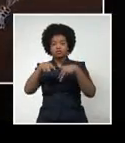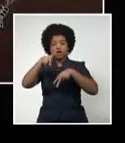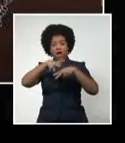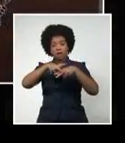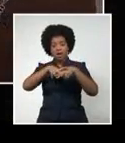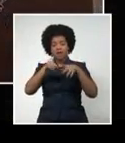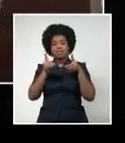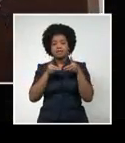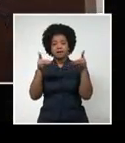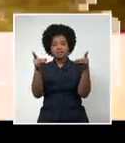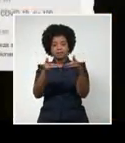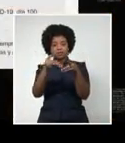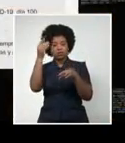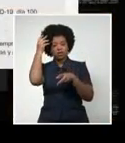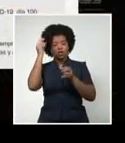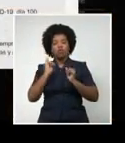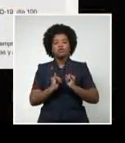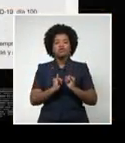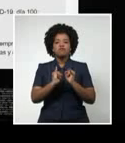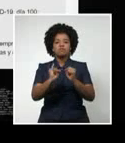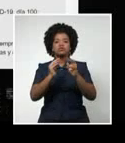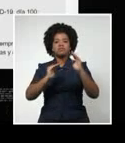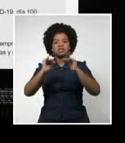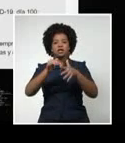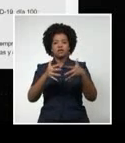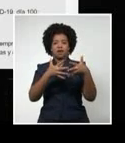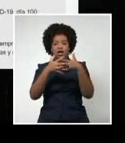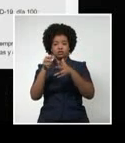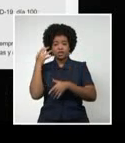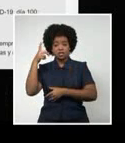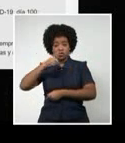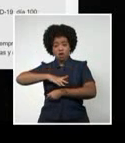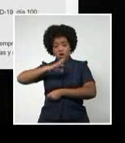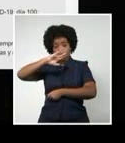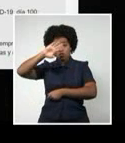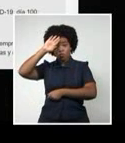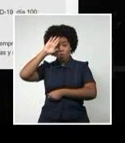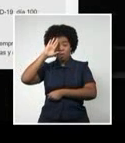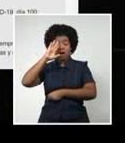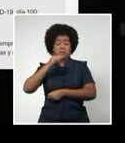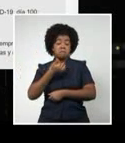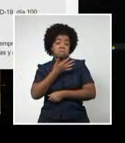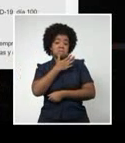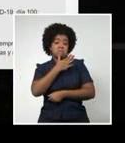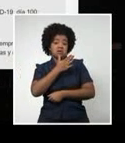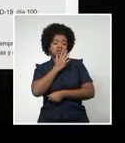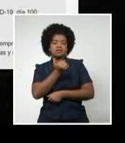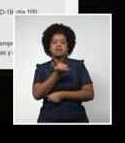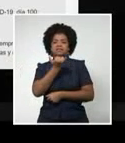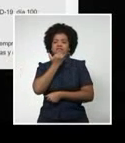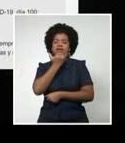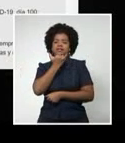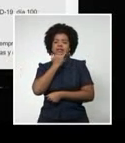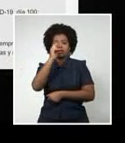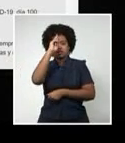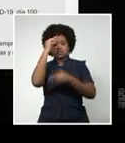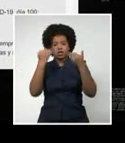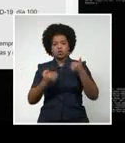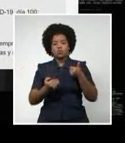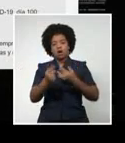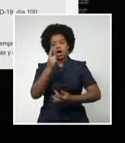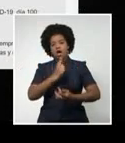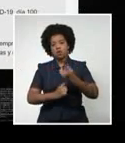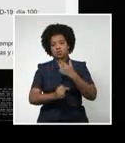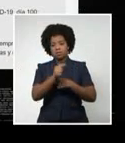Departamento de Estado habían informado al Ministerio de Relaciones Exteriores de Cuba sobre las presuntas afecciones de salud de algunos funcionarios de esa